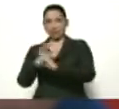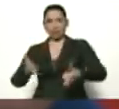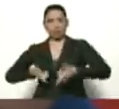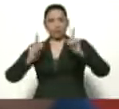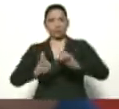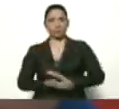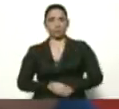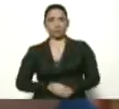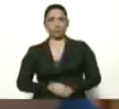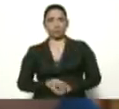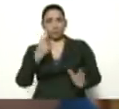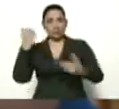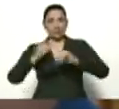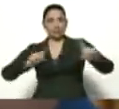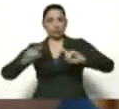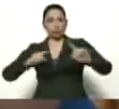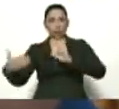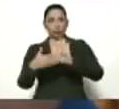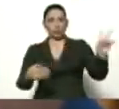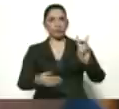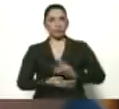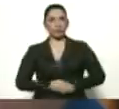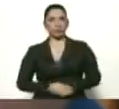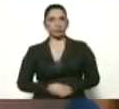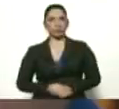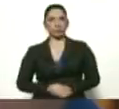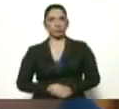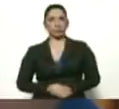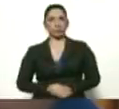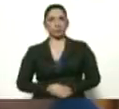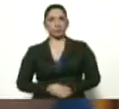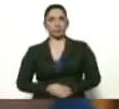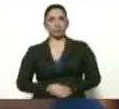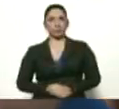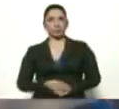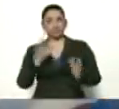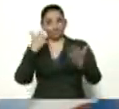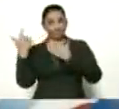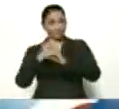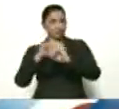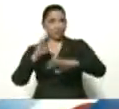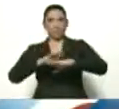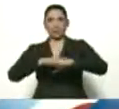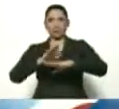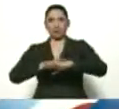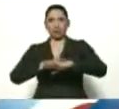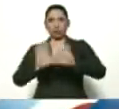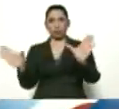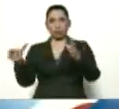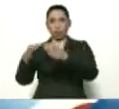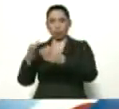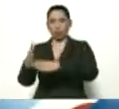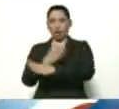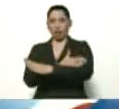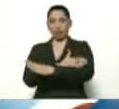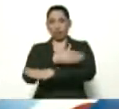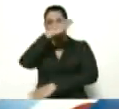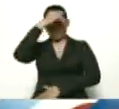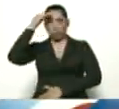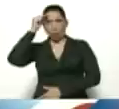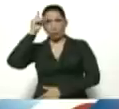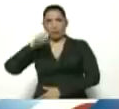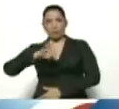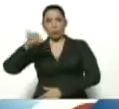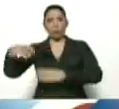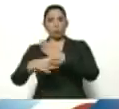esta acción contra venezuela ya había ocurrido la reunión entre donald trump y juan